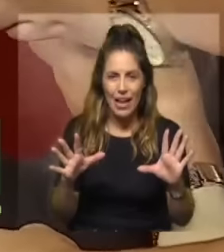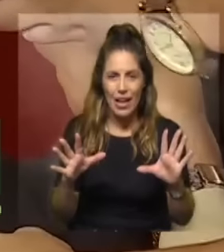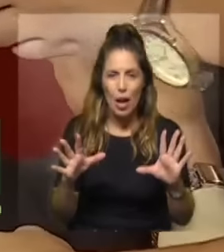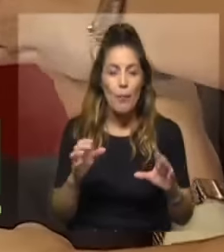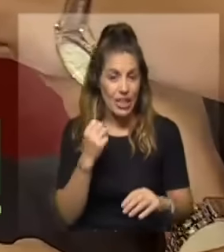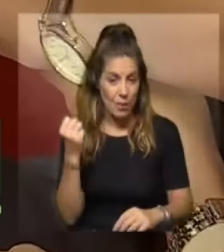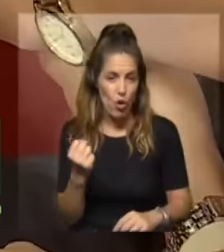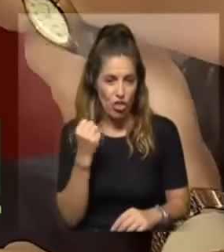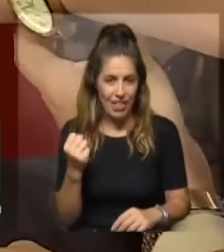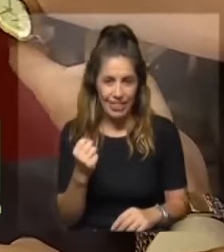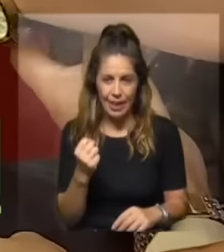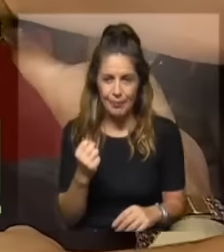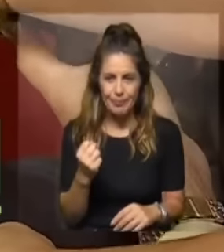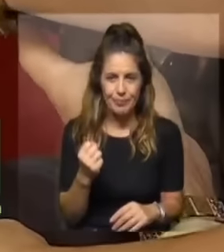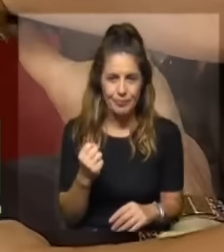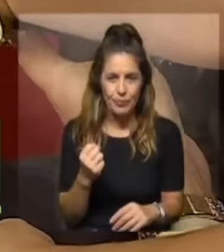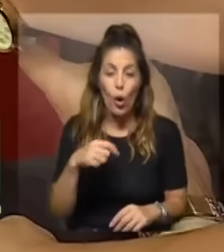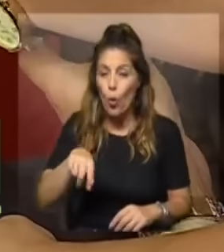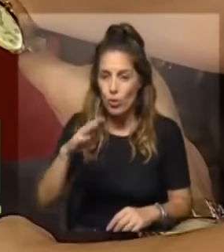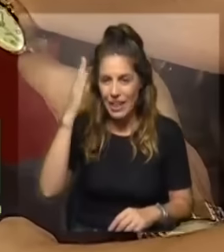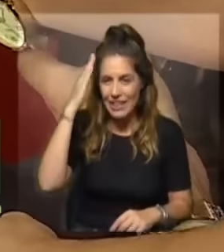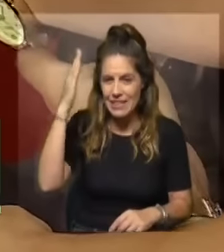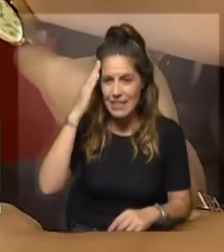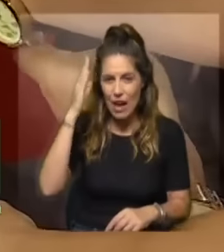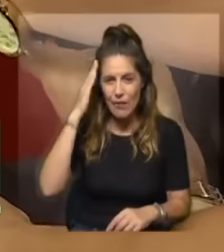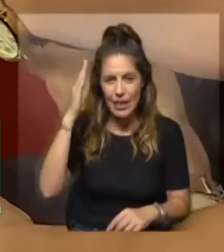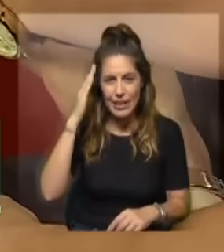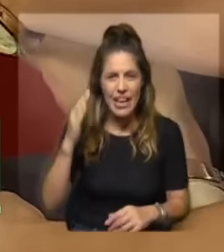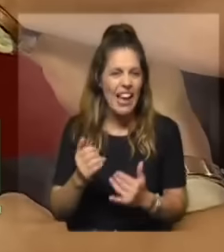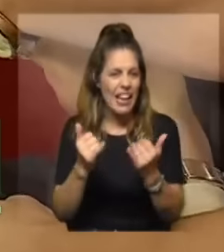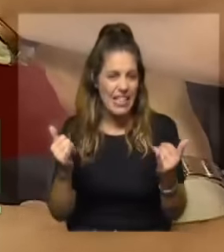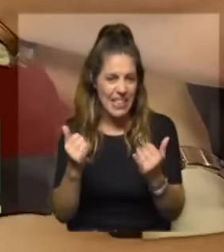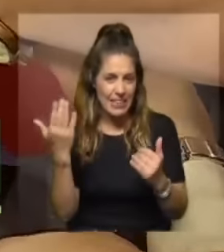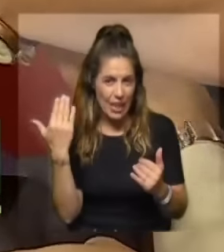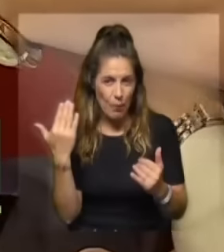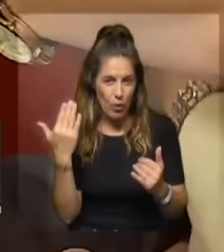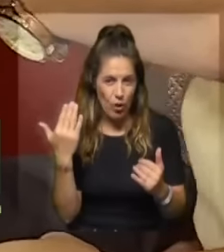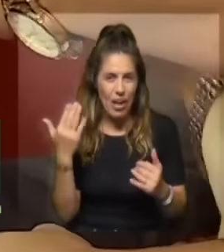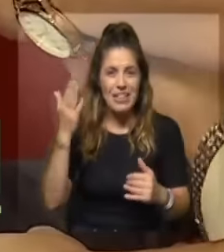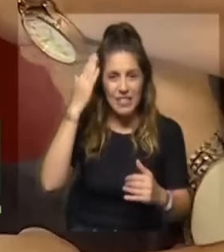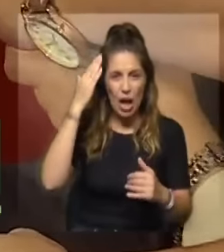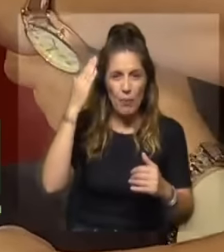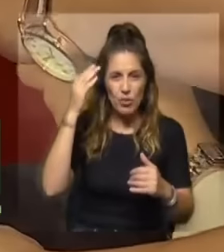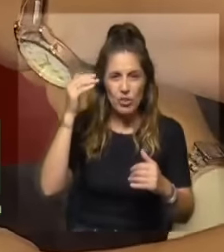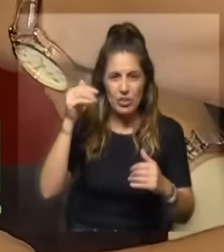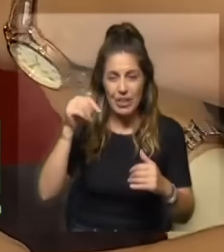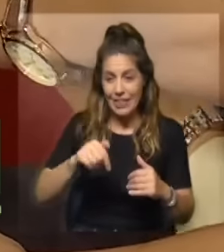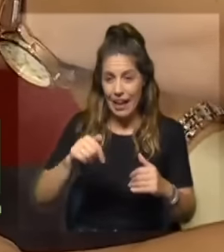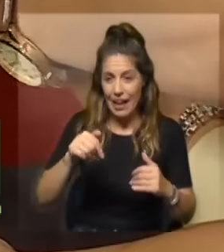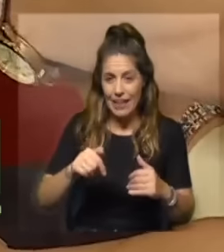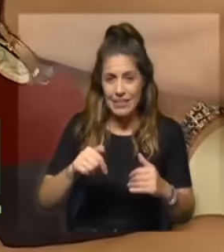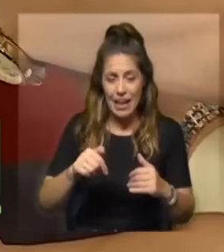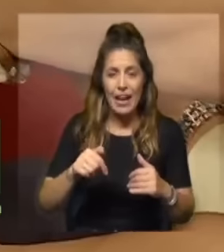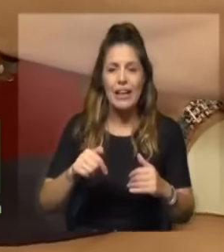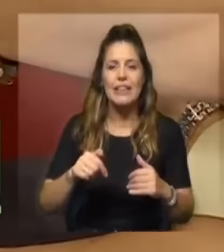menor que ustedes saben que bueno Hace mucho tiempo que que sabemos de esta casa como ustedes que viven